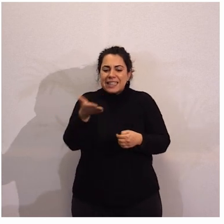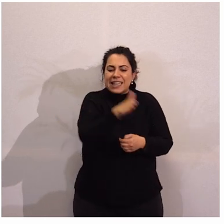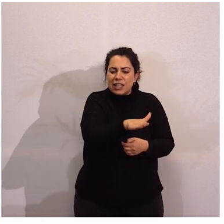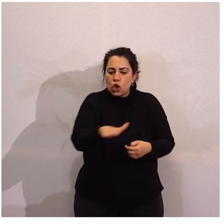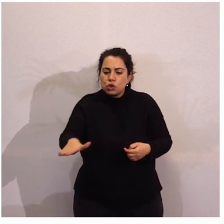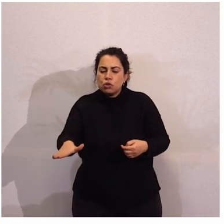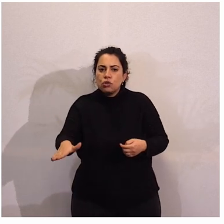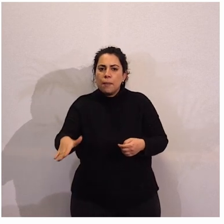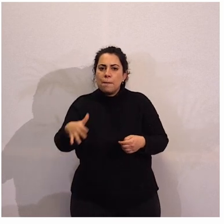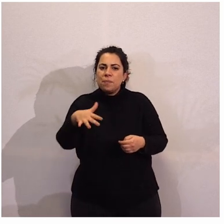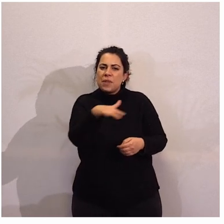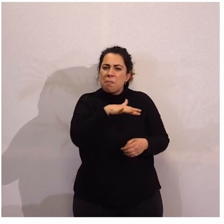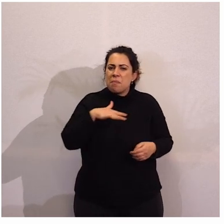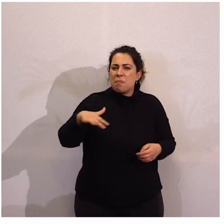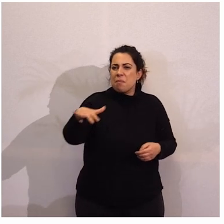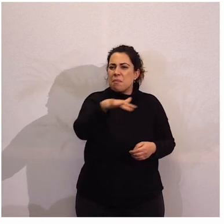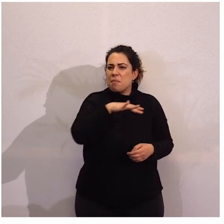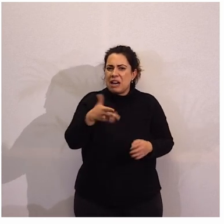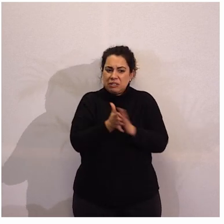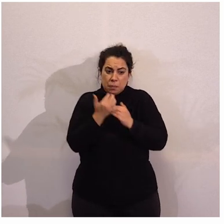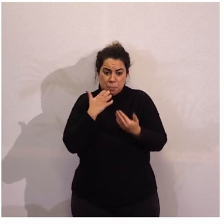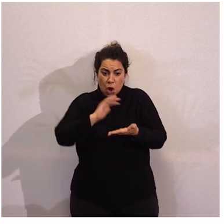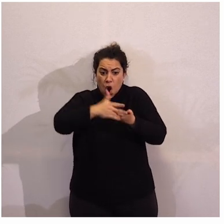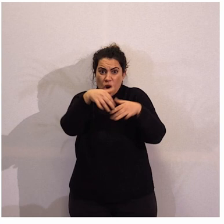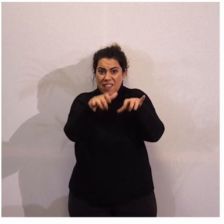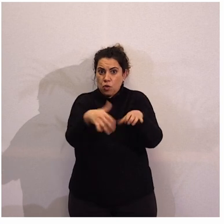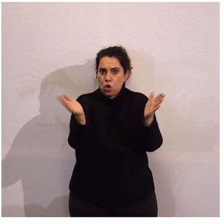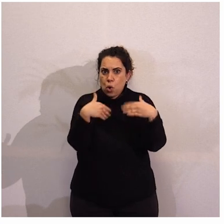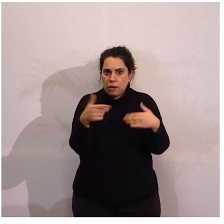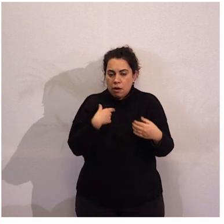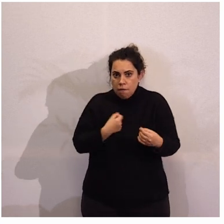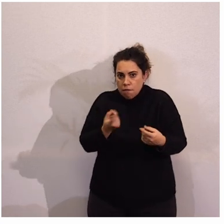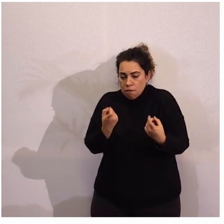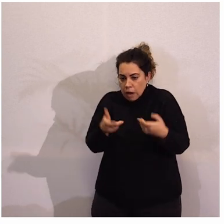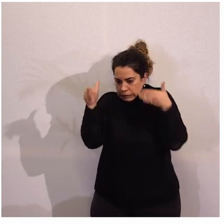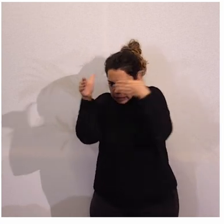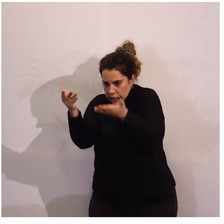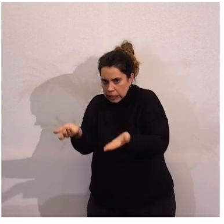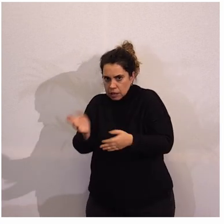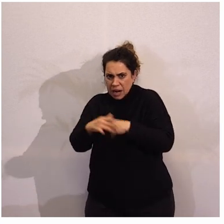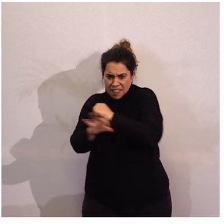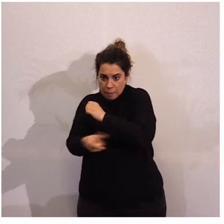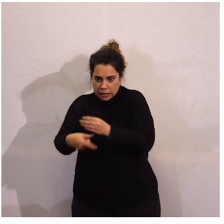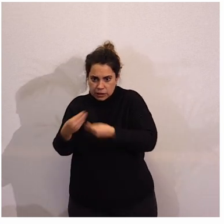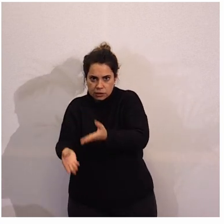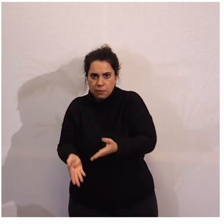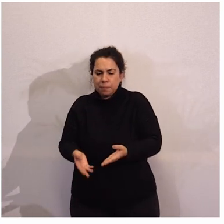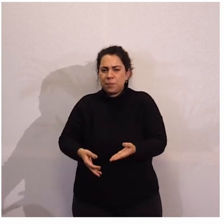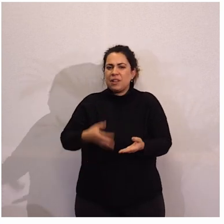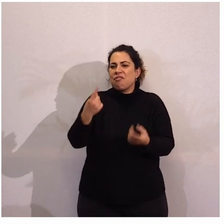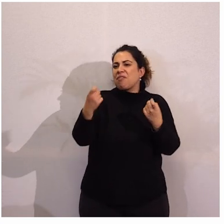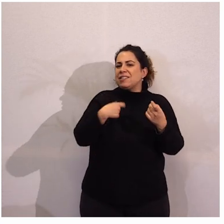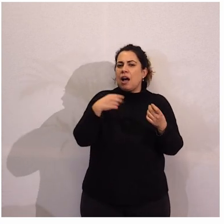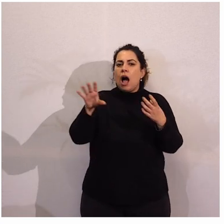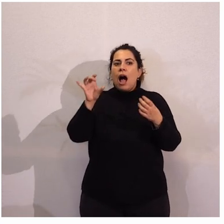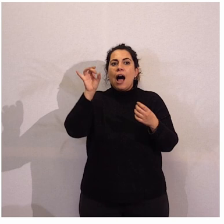vivían en barrios que además no tenían un ordenador para seguir los deberes. Había que organizar